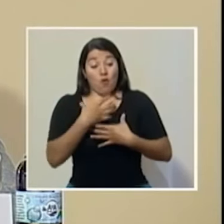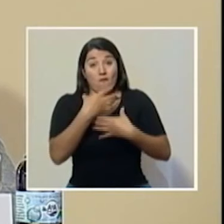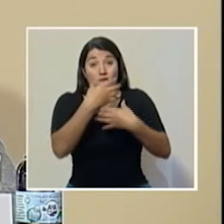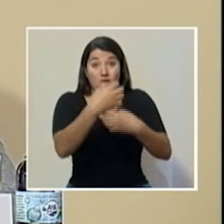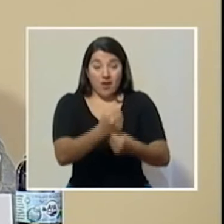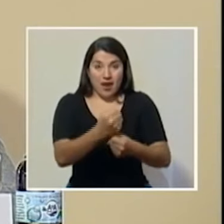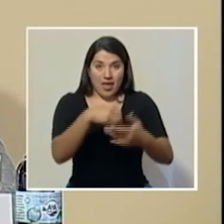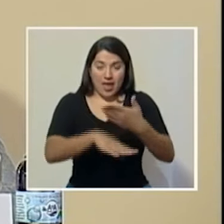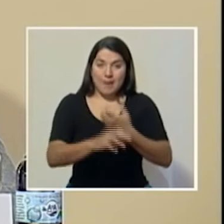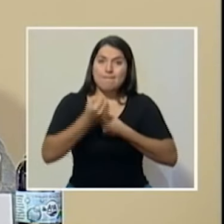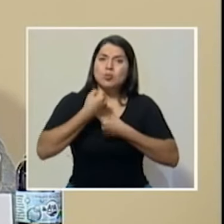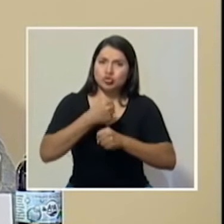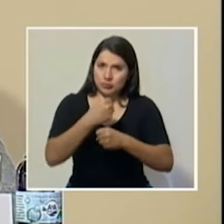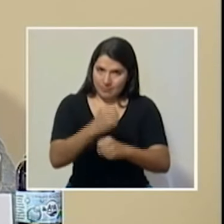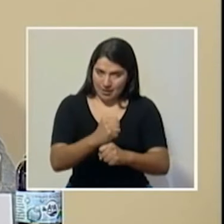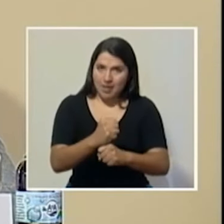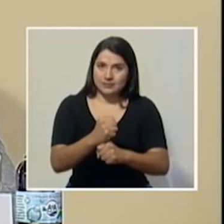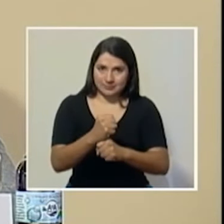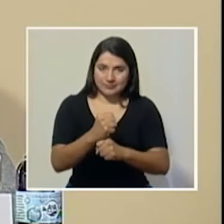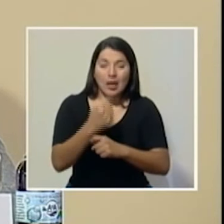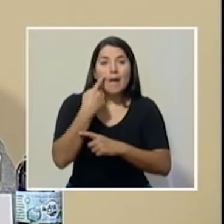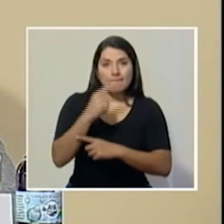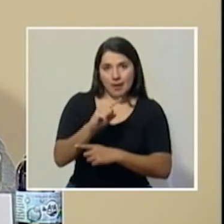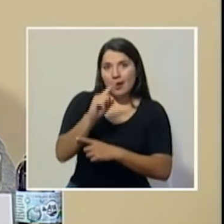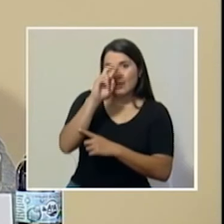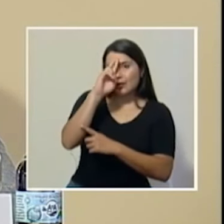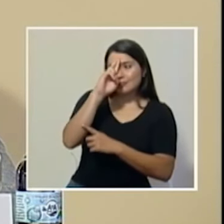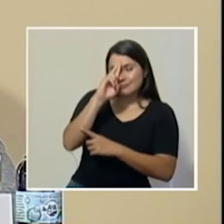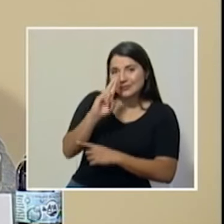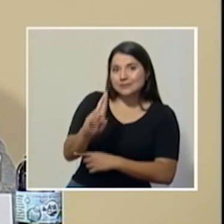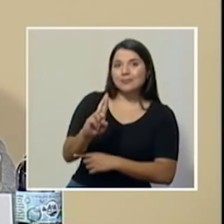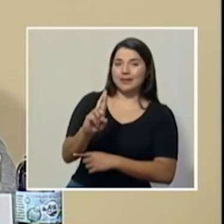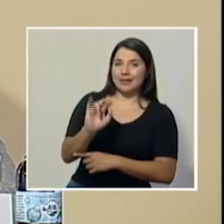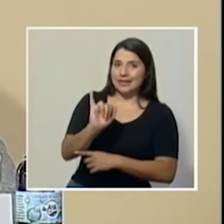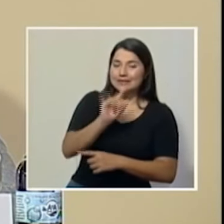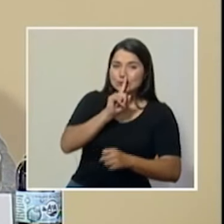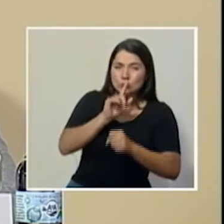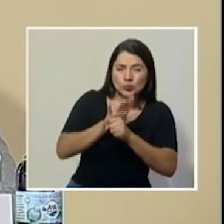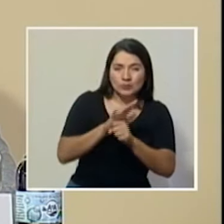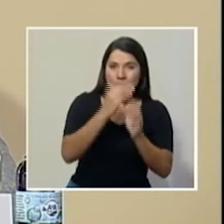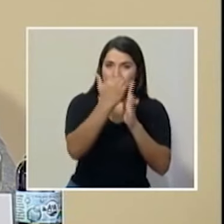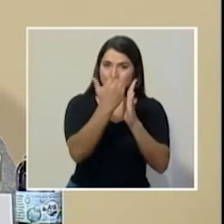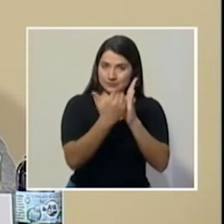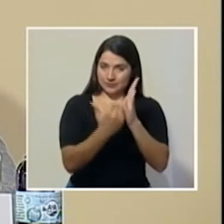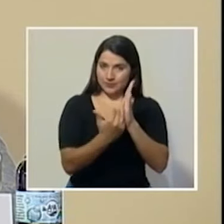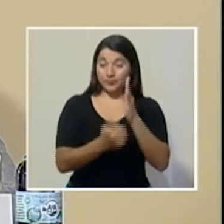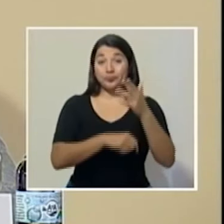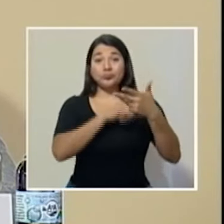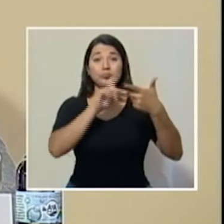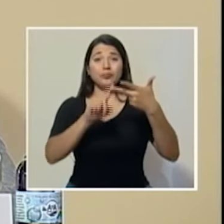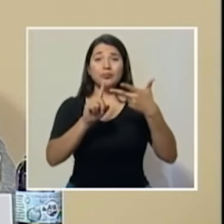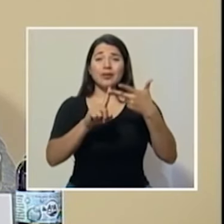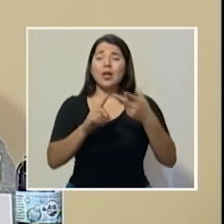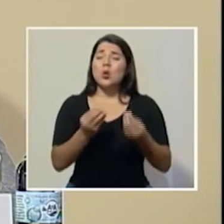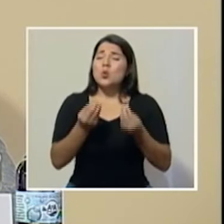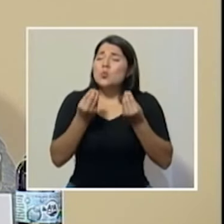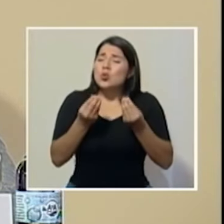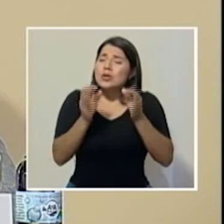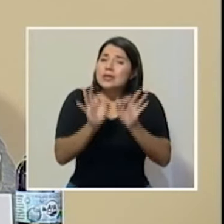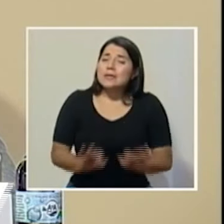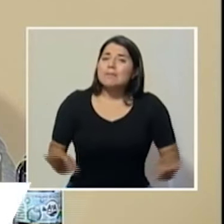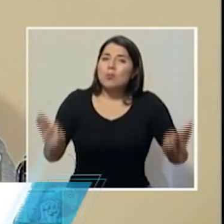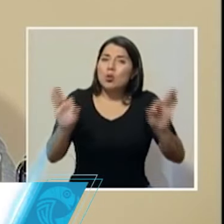ustedes para que justamente honren ese cumplimiento de protocolos. Y otra cosa es que es muy necesario que